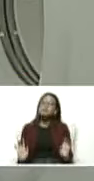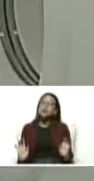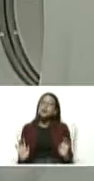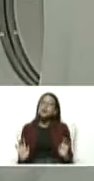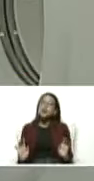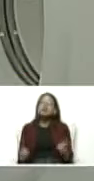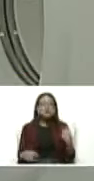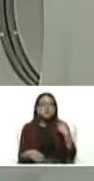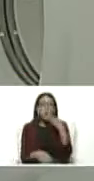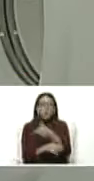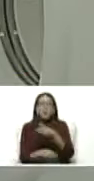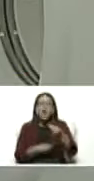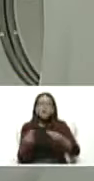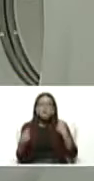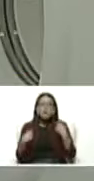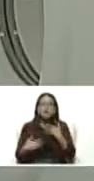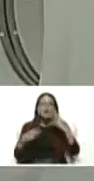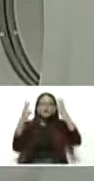está sano, ¿verdad, Silita?